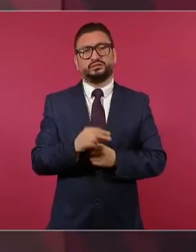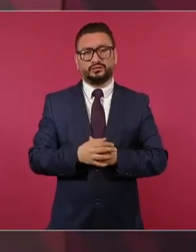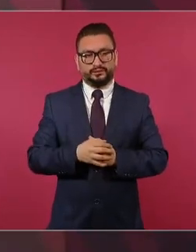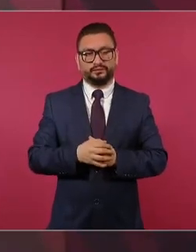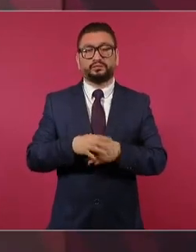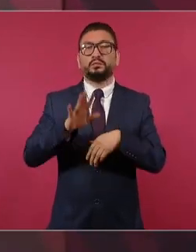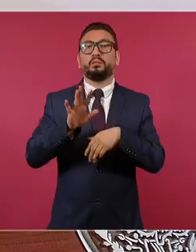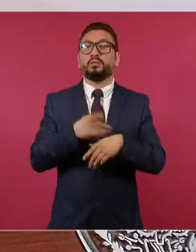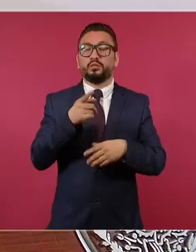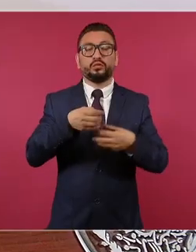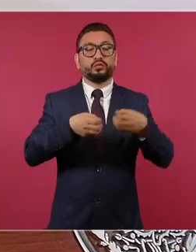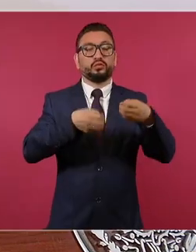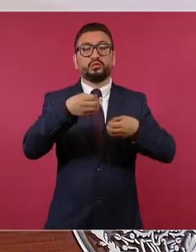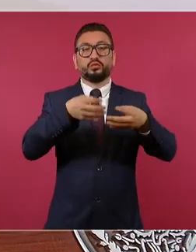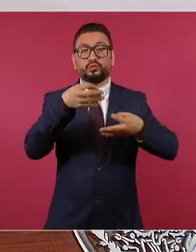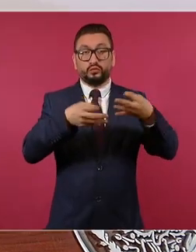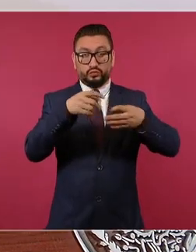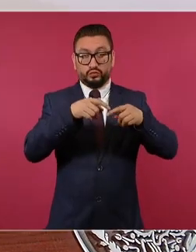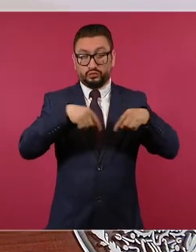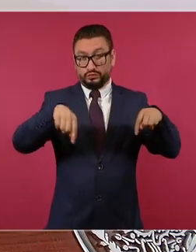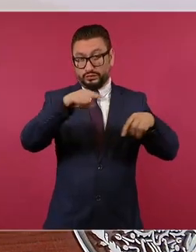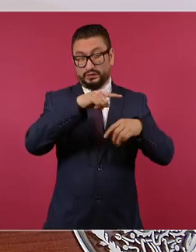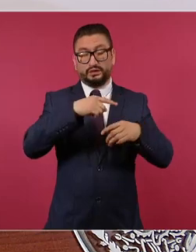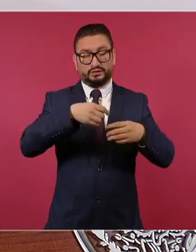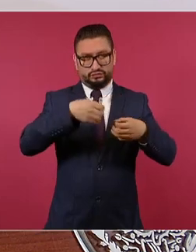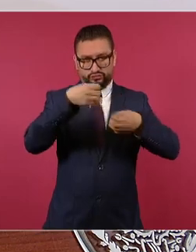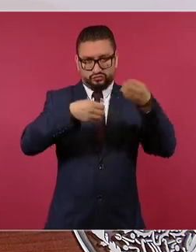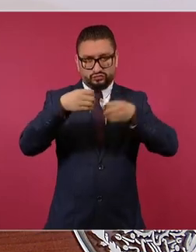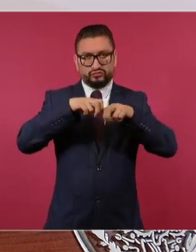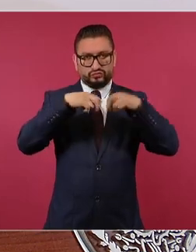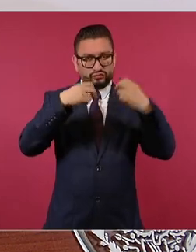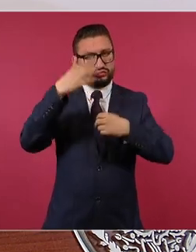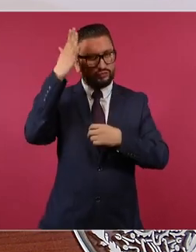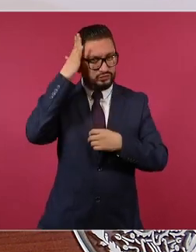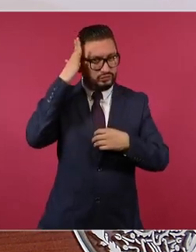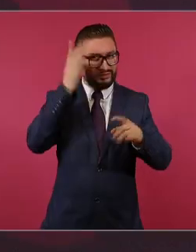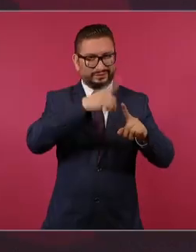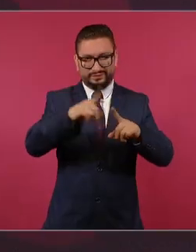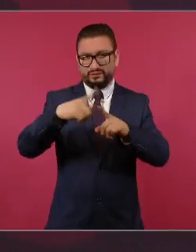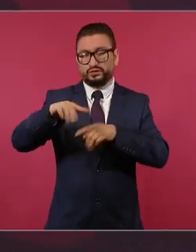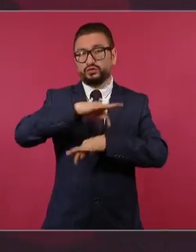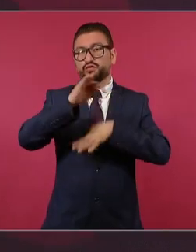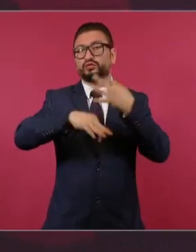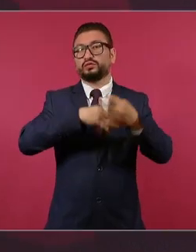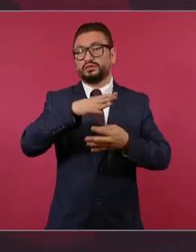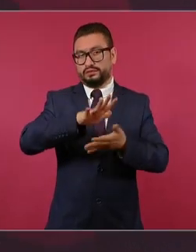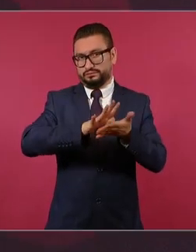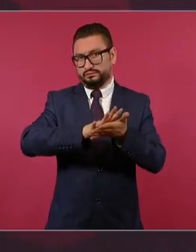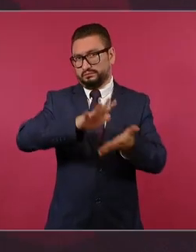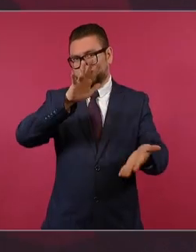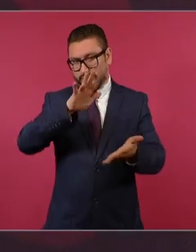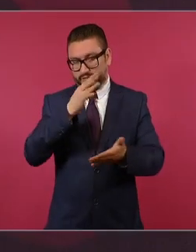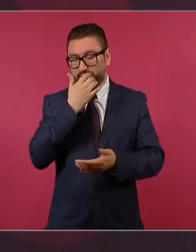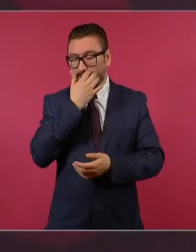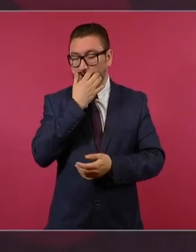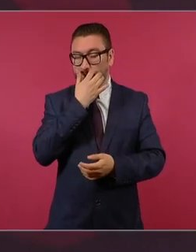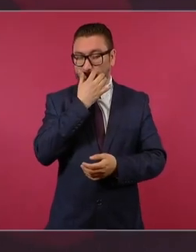porque los jueces, los magistrados, los ministros, en su mayoría, aunque hay